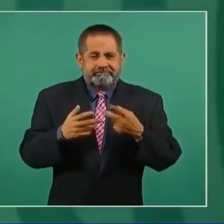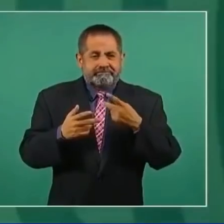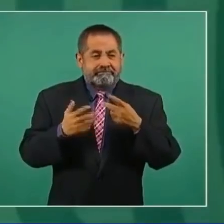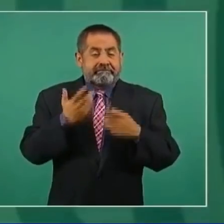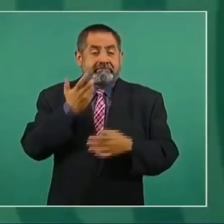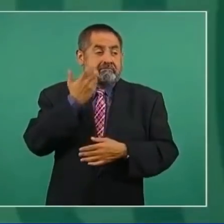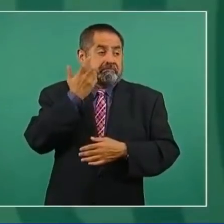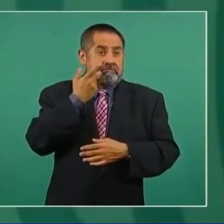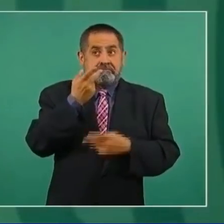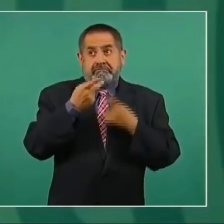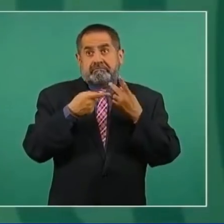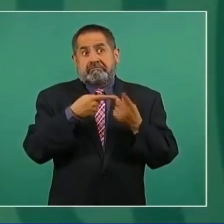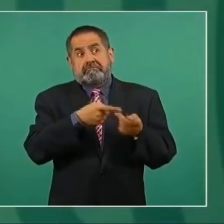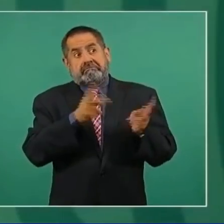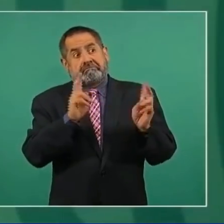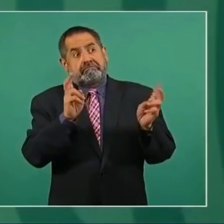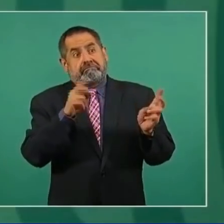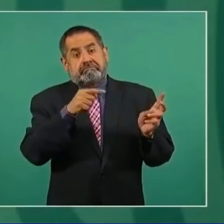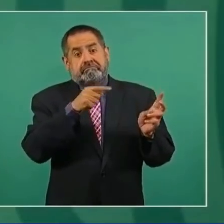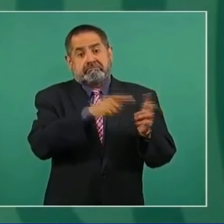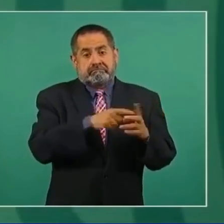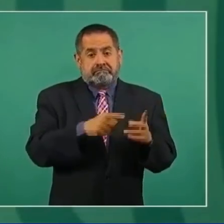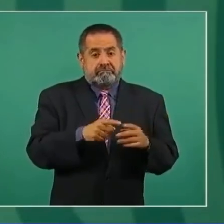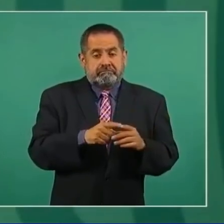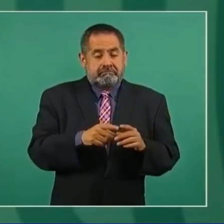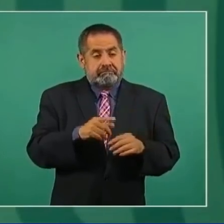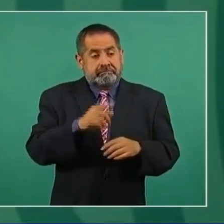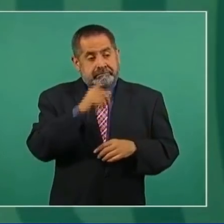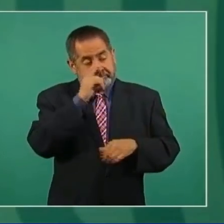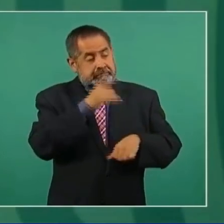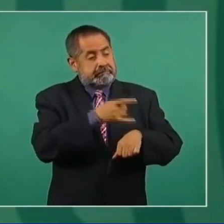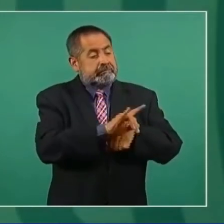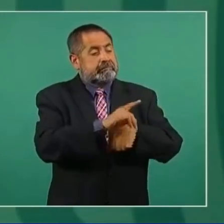eufemísticamente llamadas irregularidades,